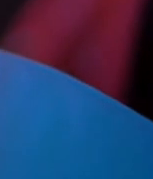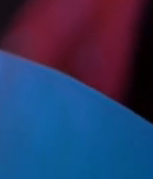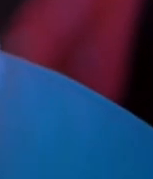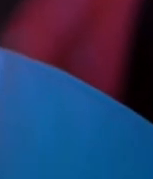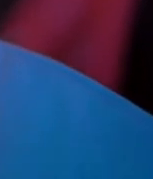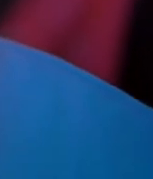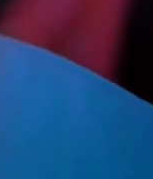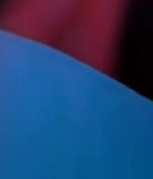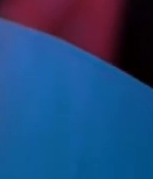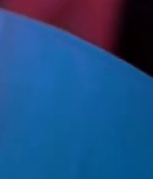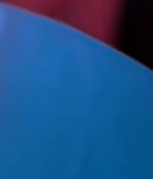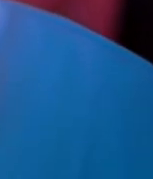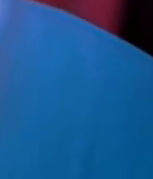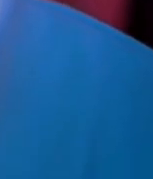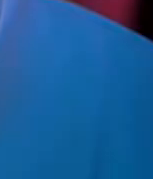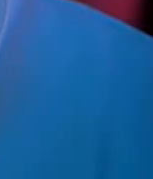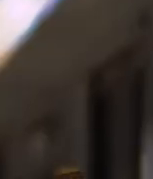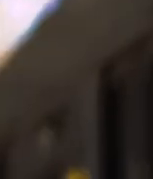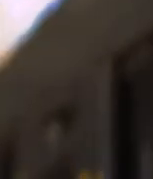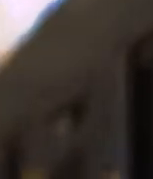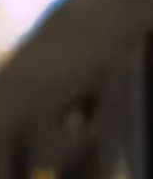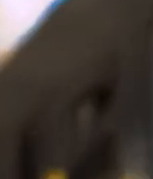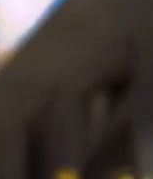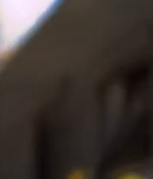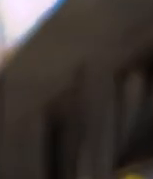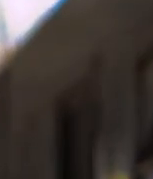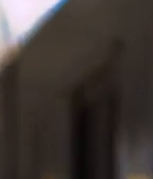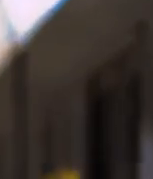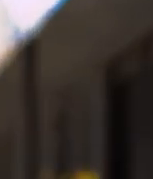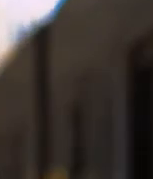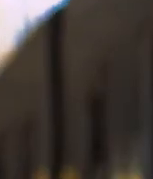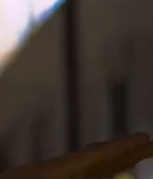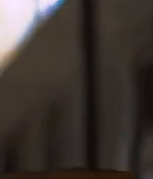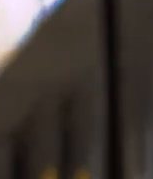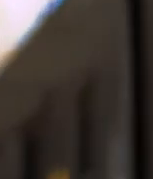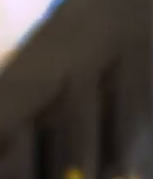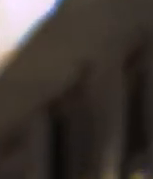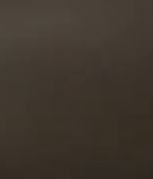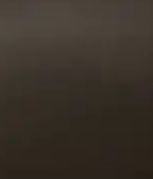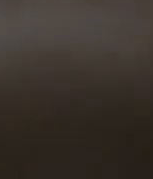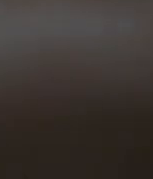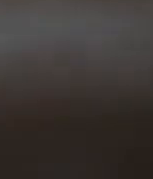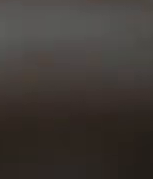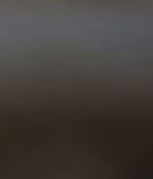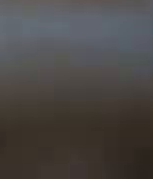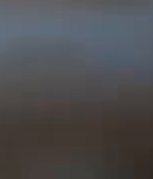gusta del tren ligero la rapidez y el costo. Para muchos del lado de Xochimilco es indispensable.